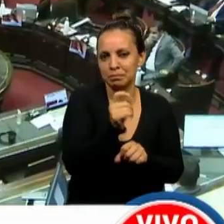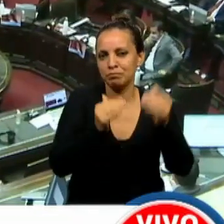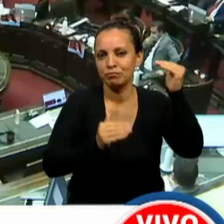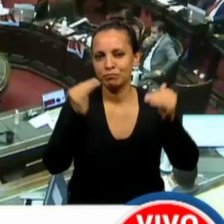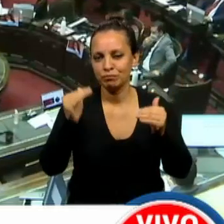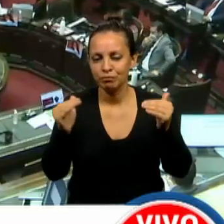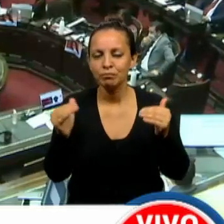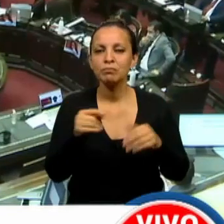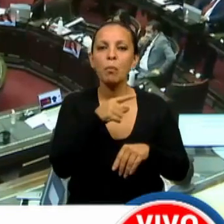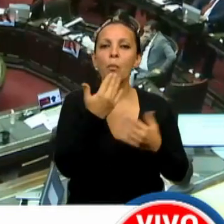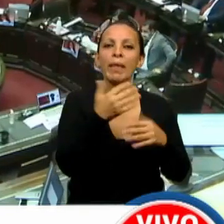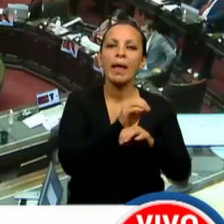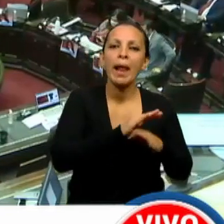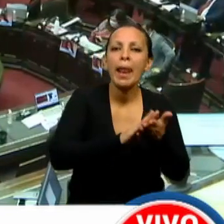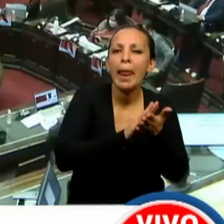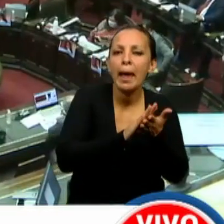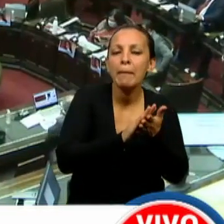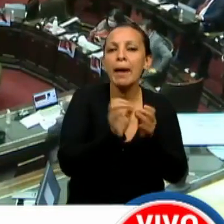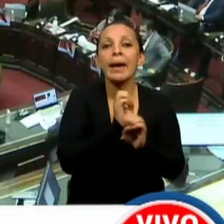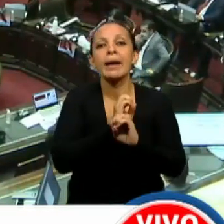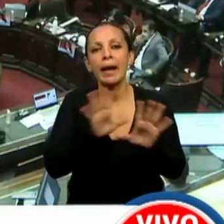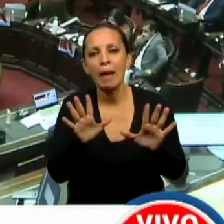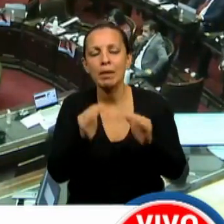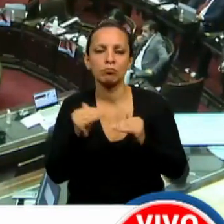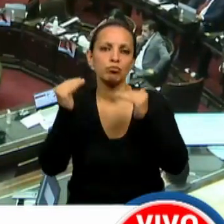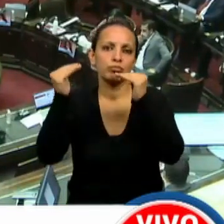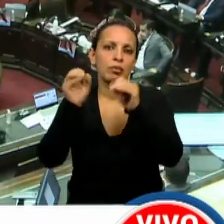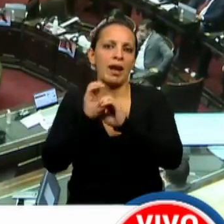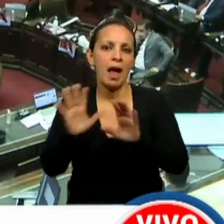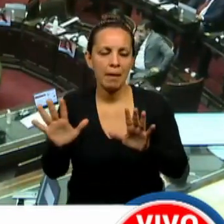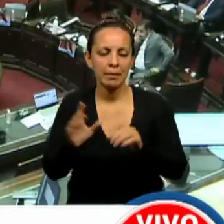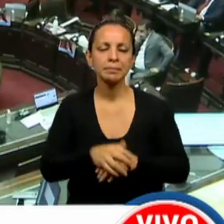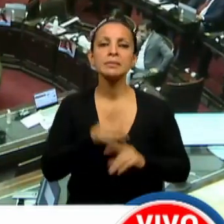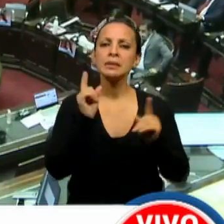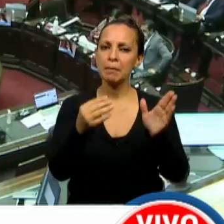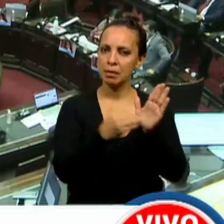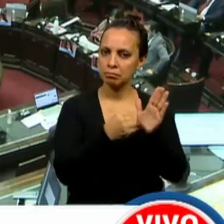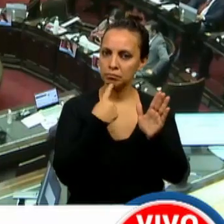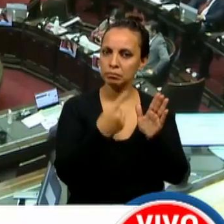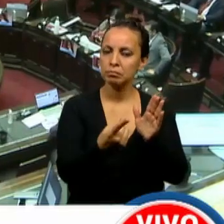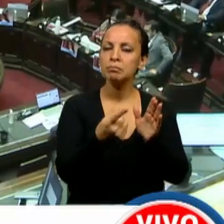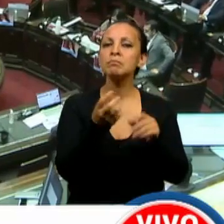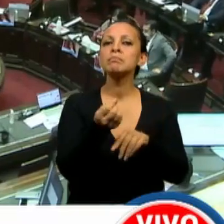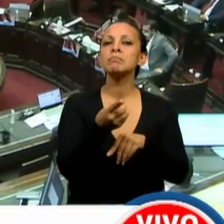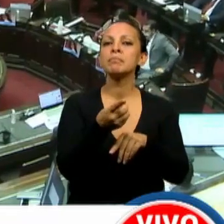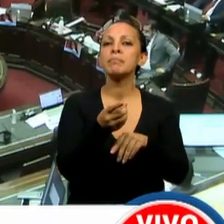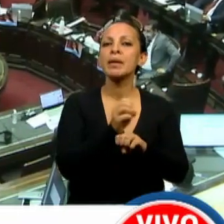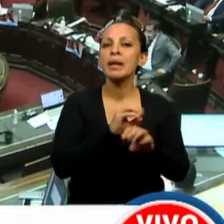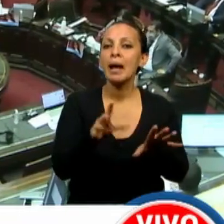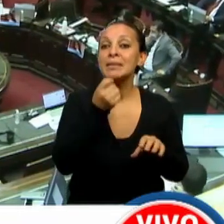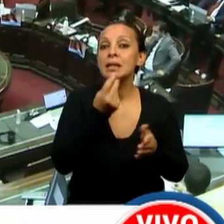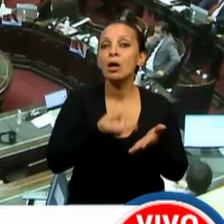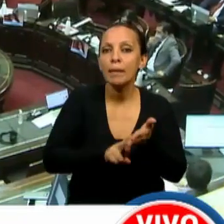estas ser leves, graves o muy graves, y previendo también la sanción, por supuesto, en caso de